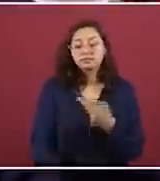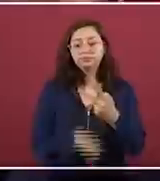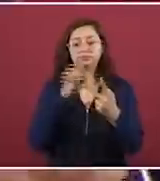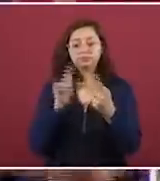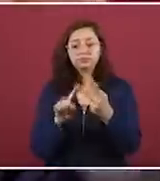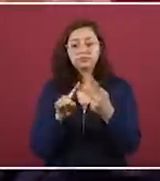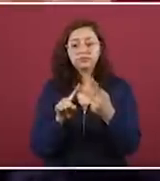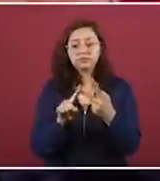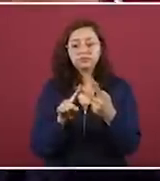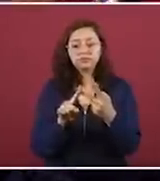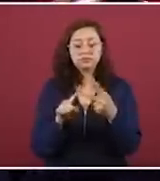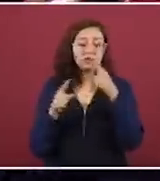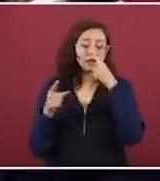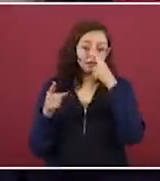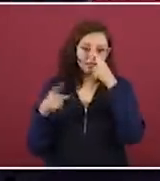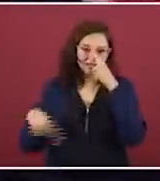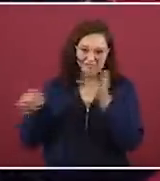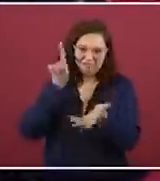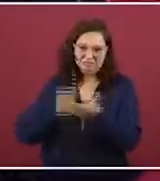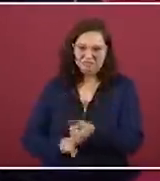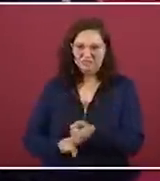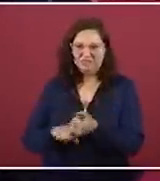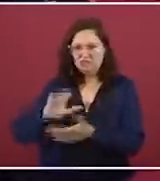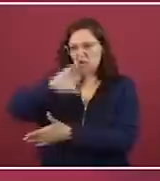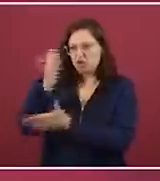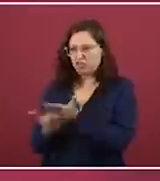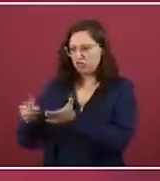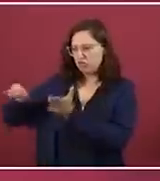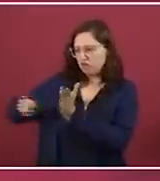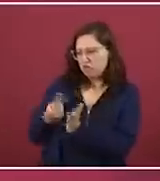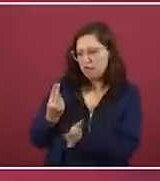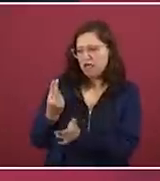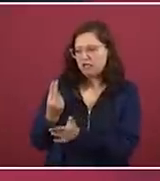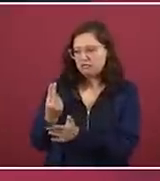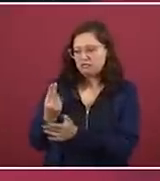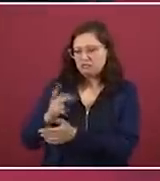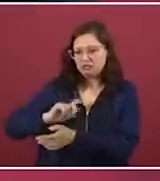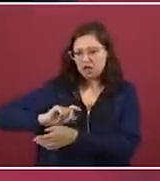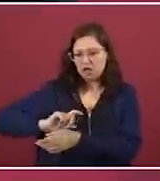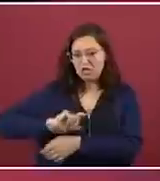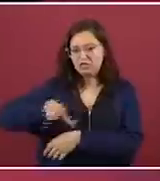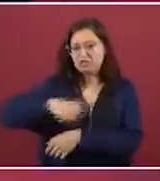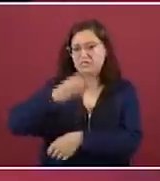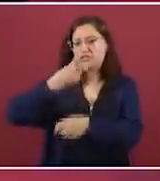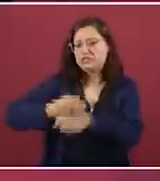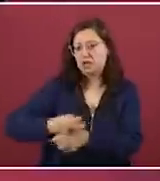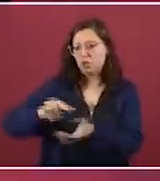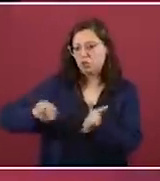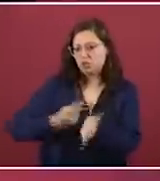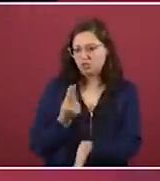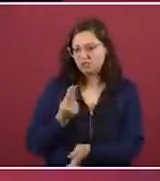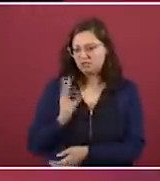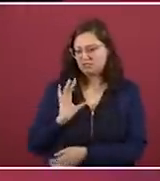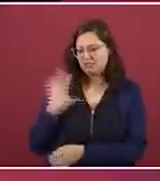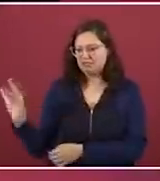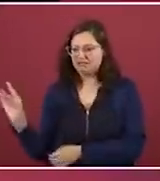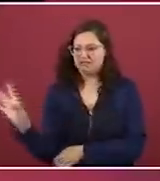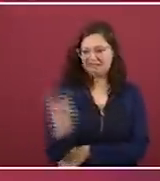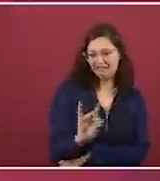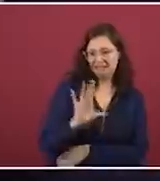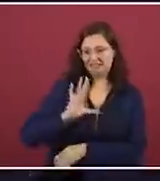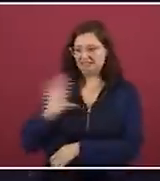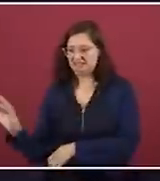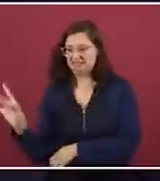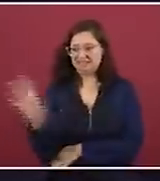Segundo, que no haya coyotes. Con todo respeto también, el intermediario juega una función, más